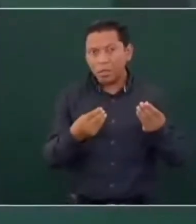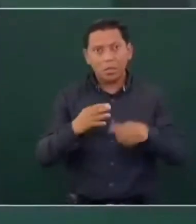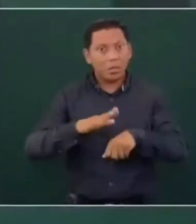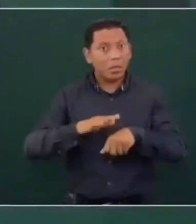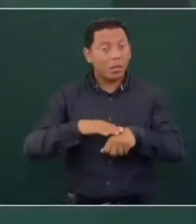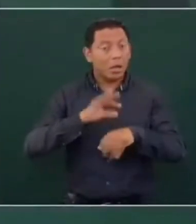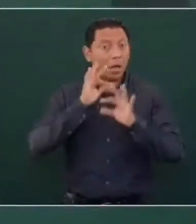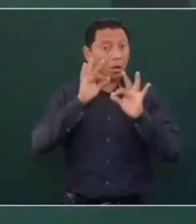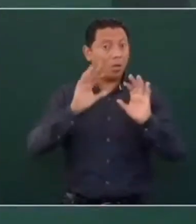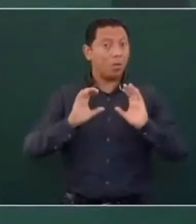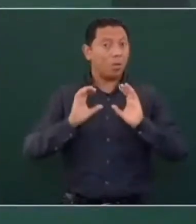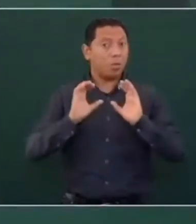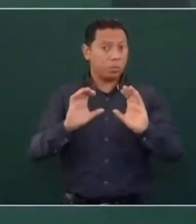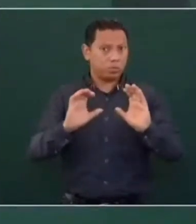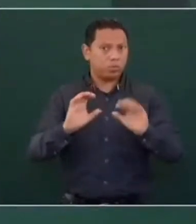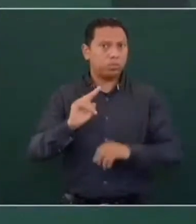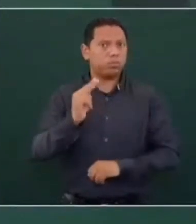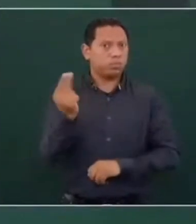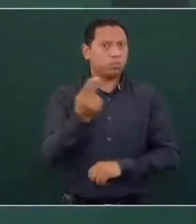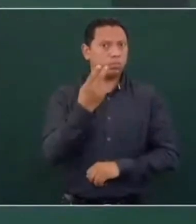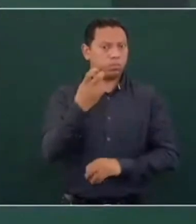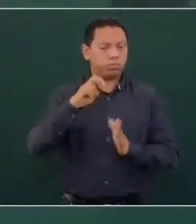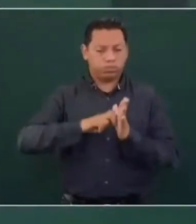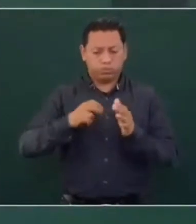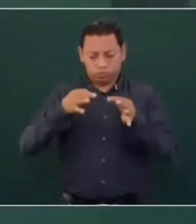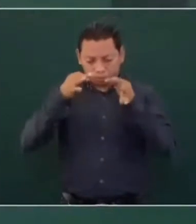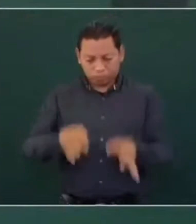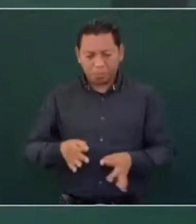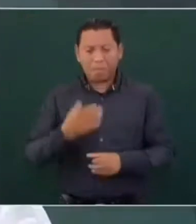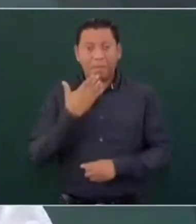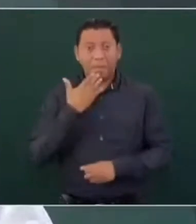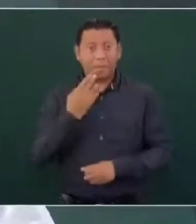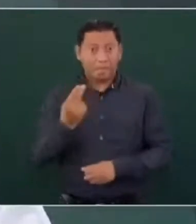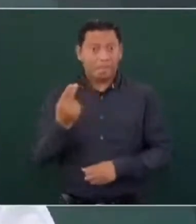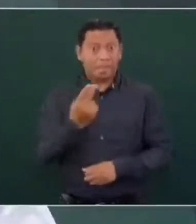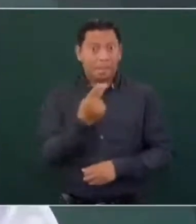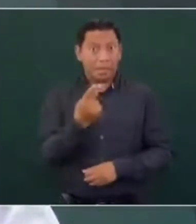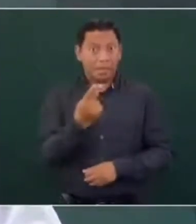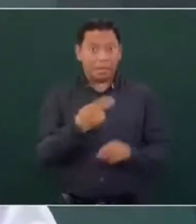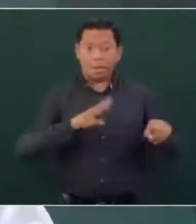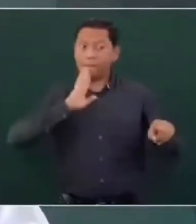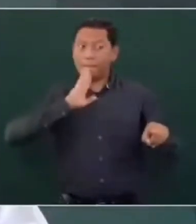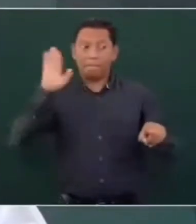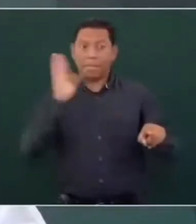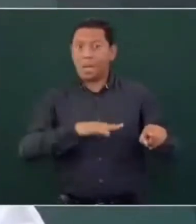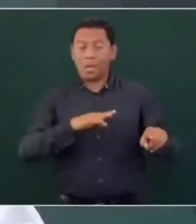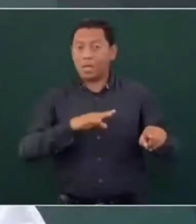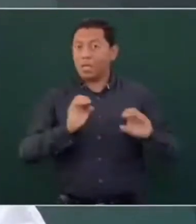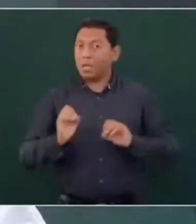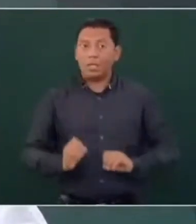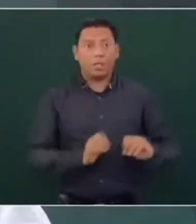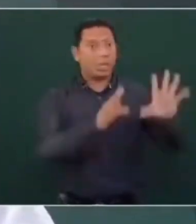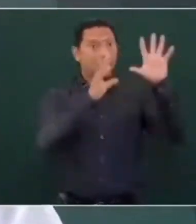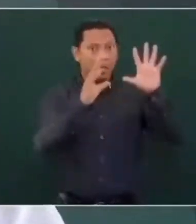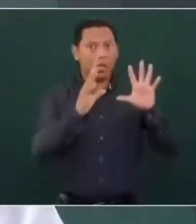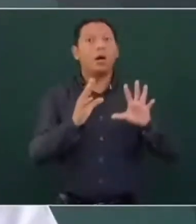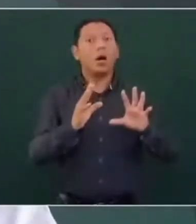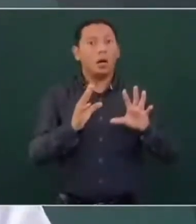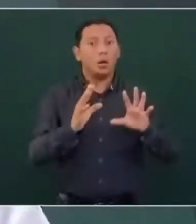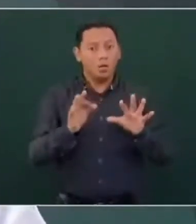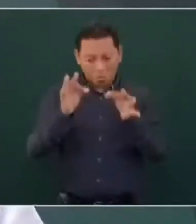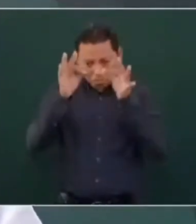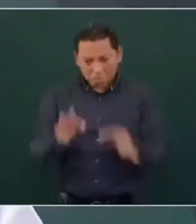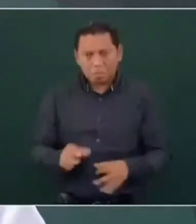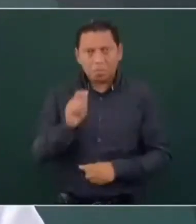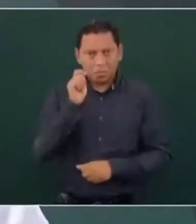No, tienes que civilizarte. Al carajo con eso. La